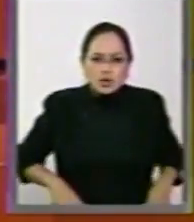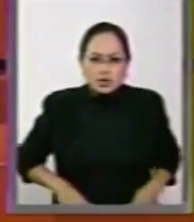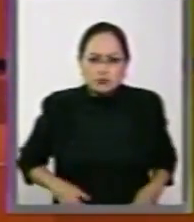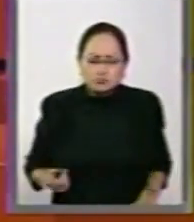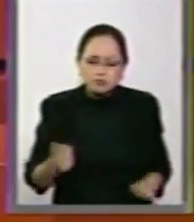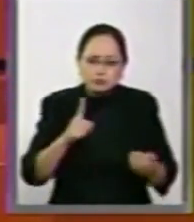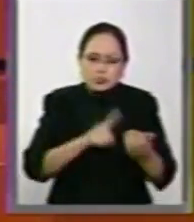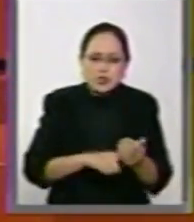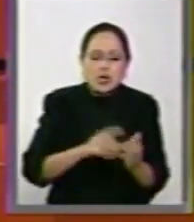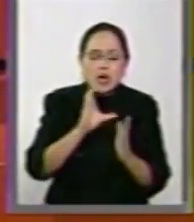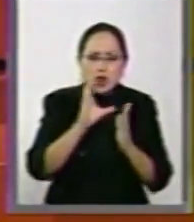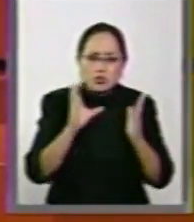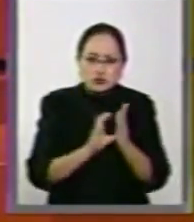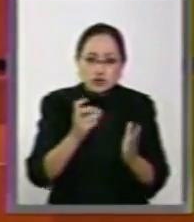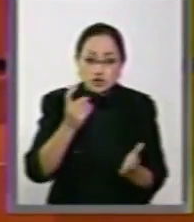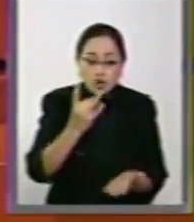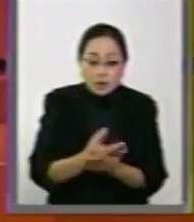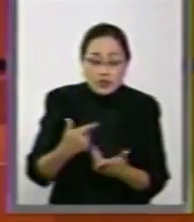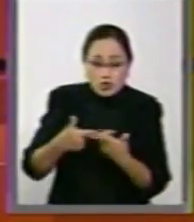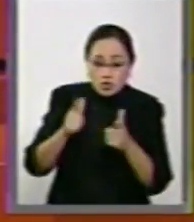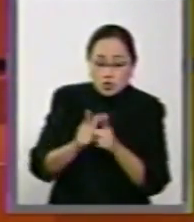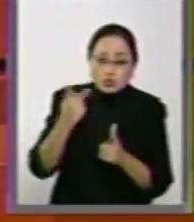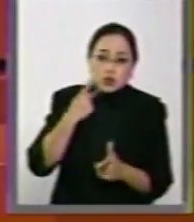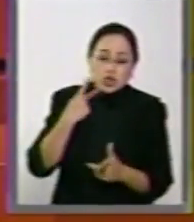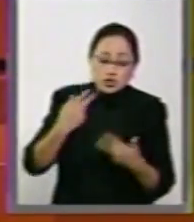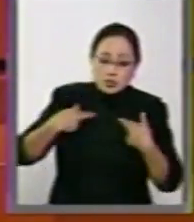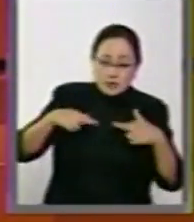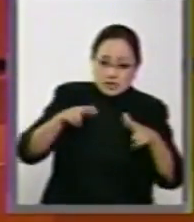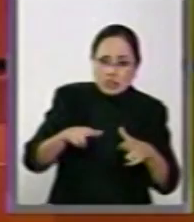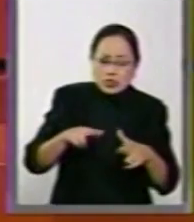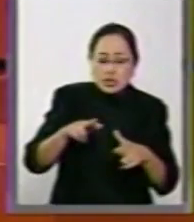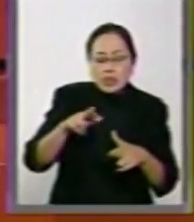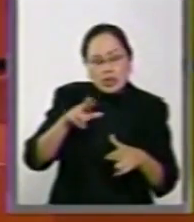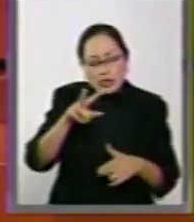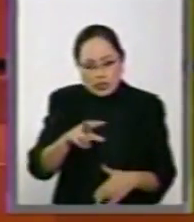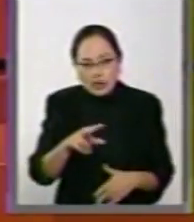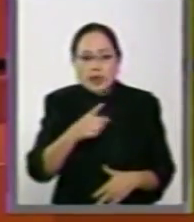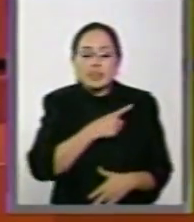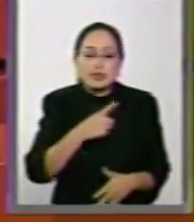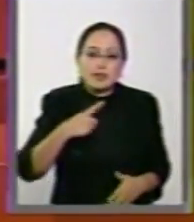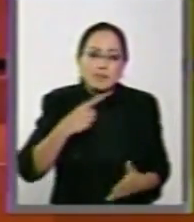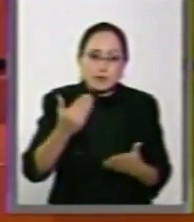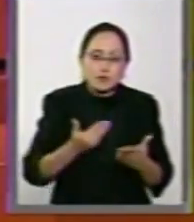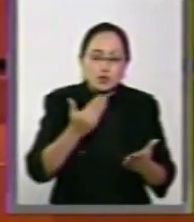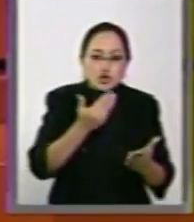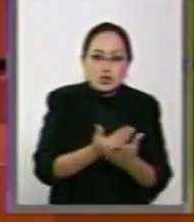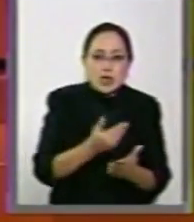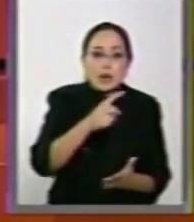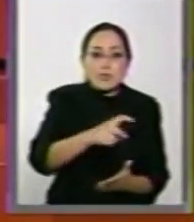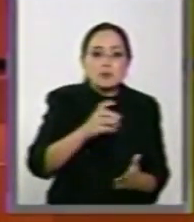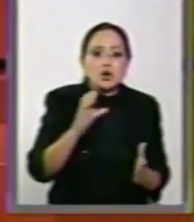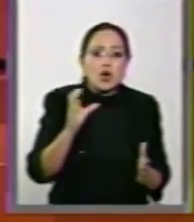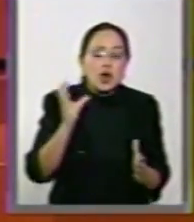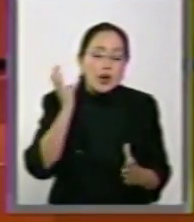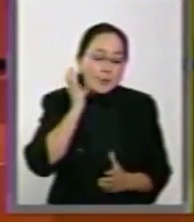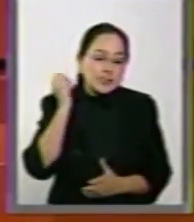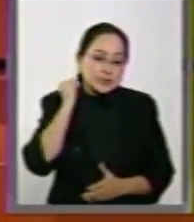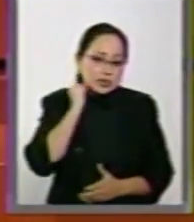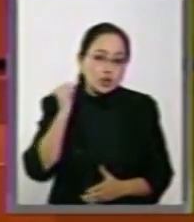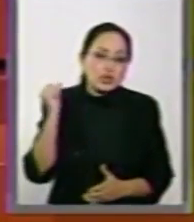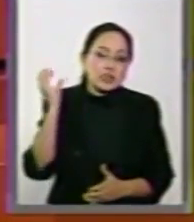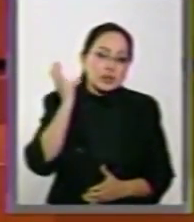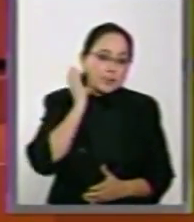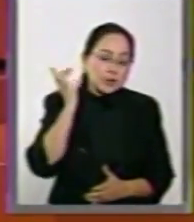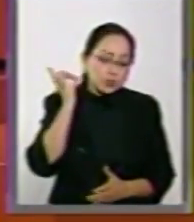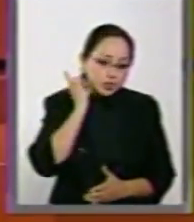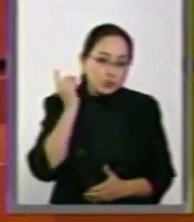que no necesariamente representen a los partidos, me parece que habría que proponer también al Congreso de la Unión, a la Cámara de